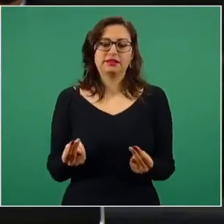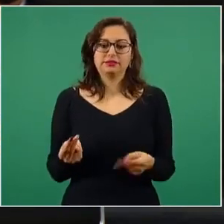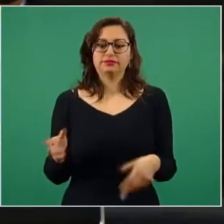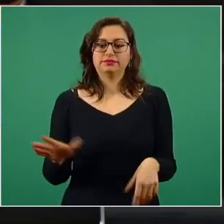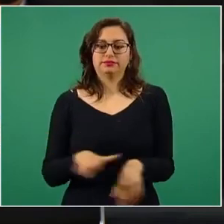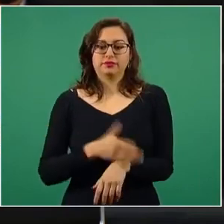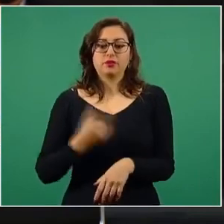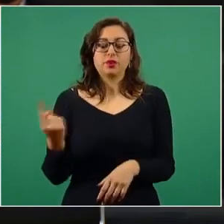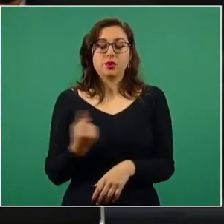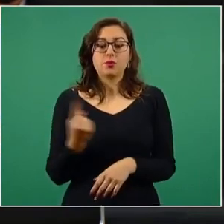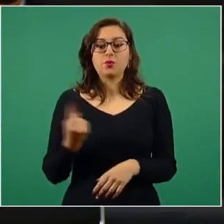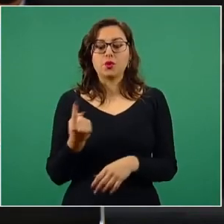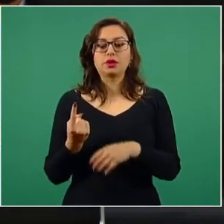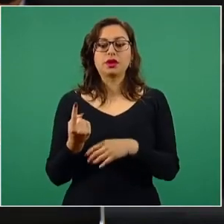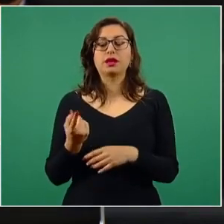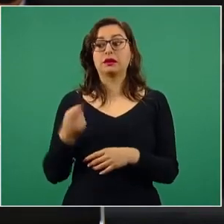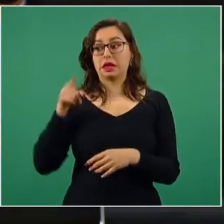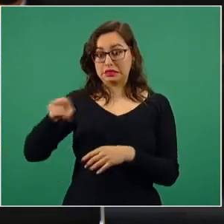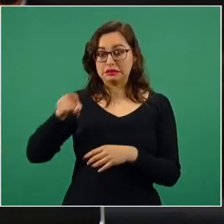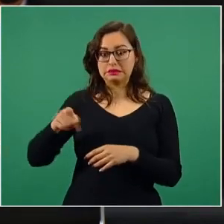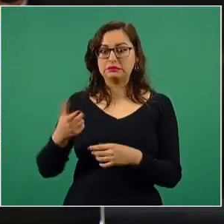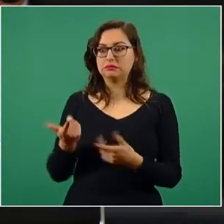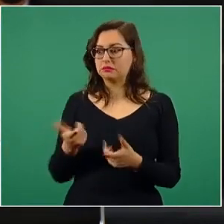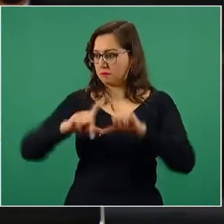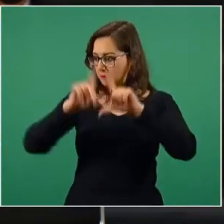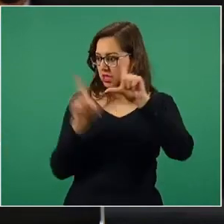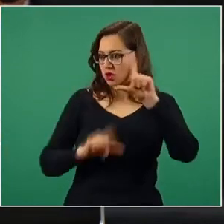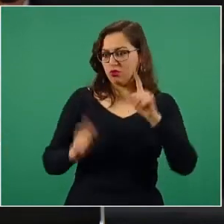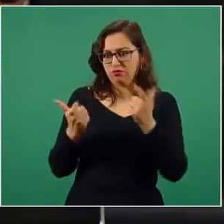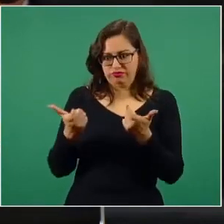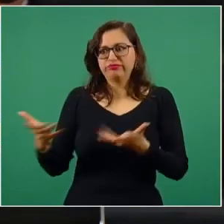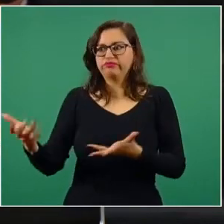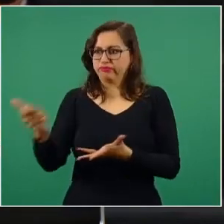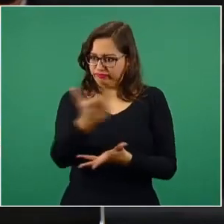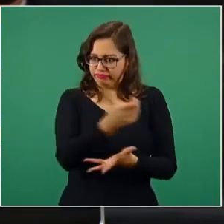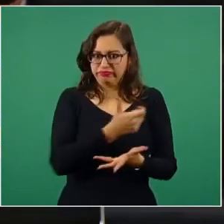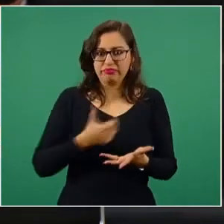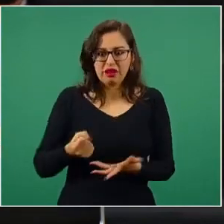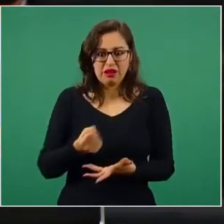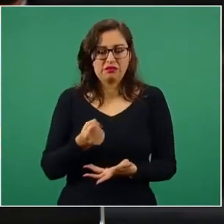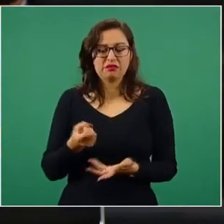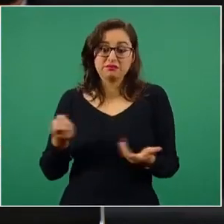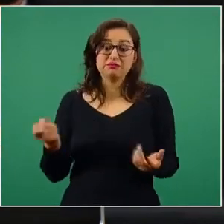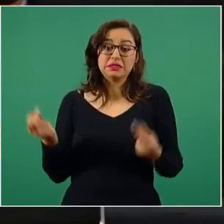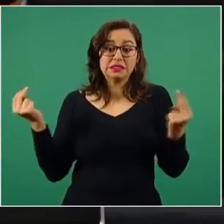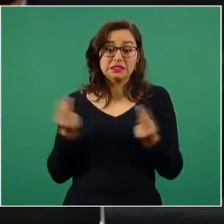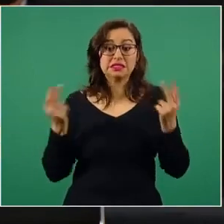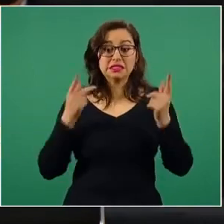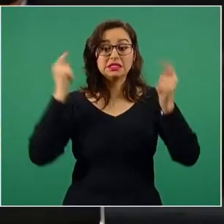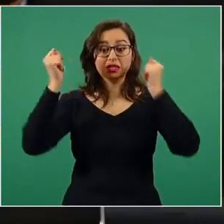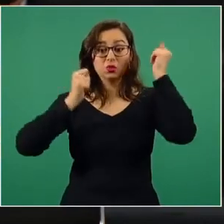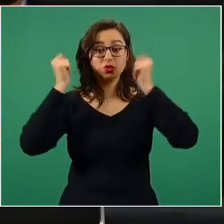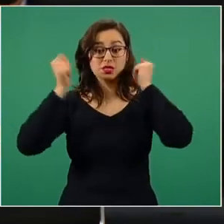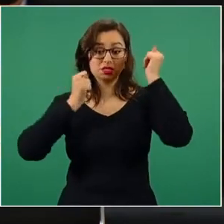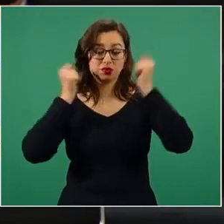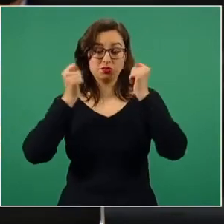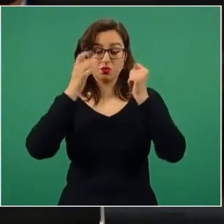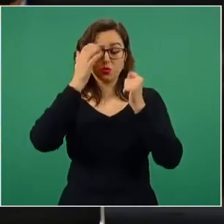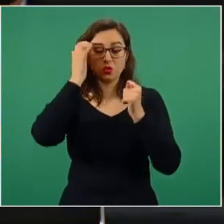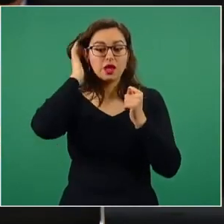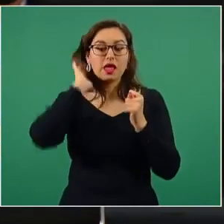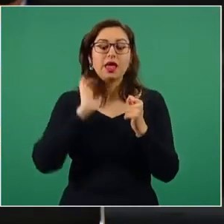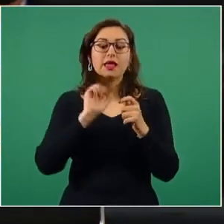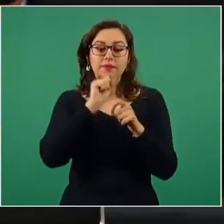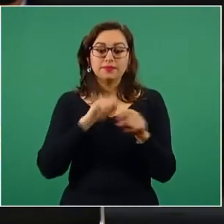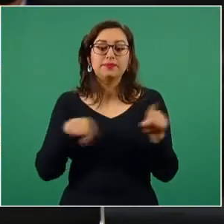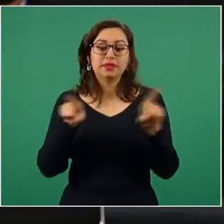obviamente ha destacado que es uno de los tres mayores ingresos de nuestra nación y es precisamente por esta vía del turismo. Y también nos piden